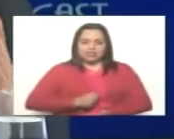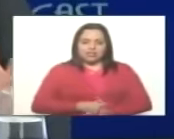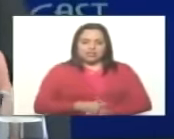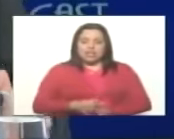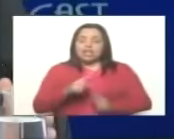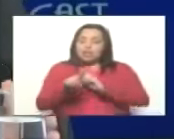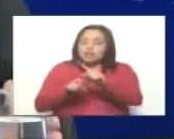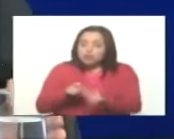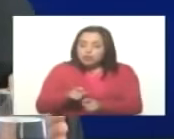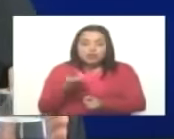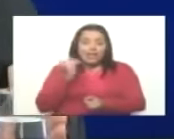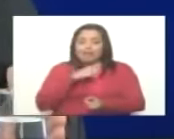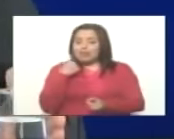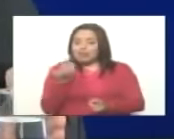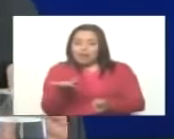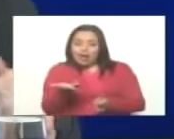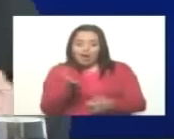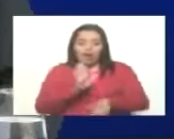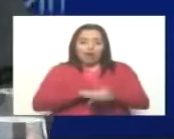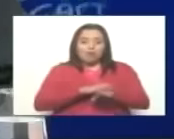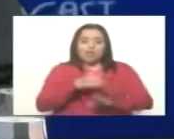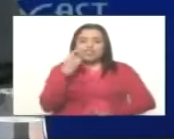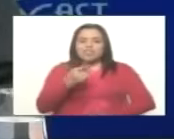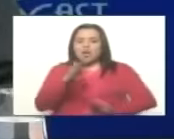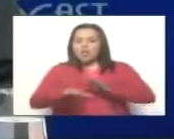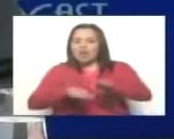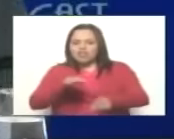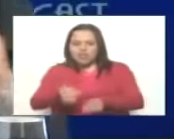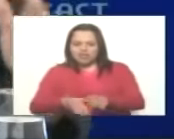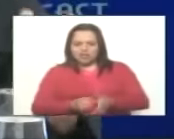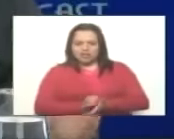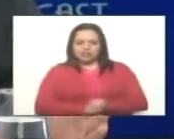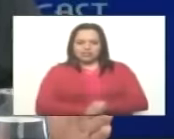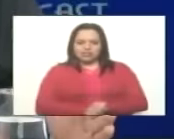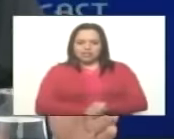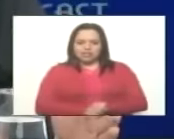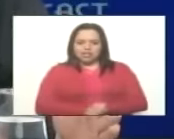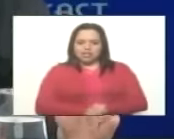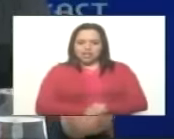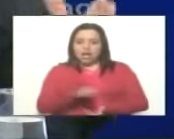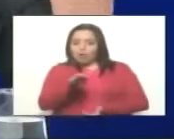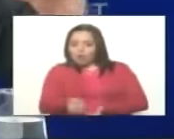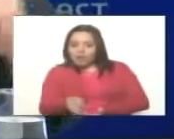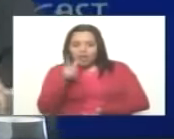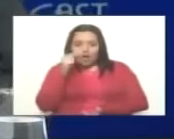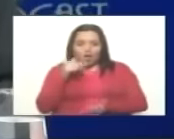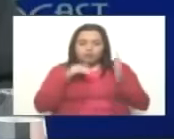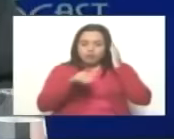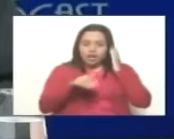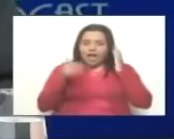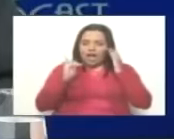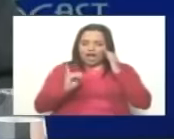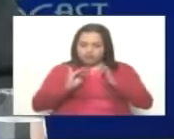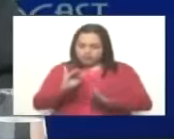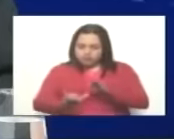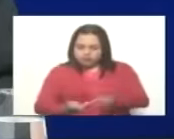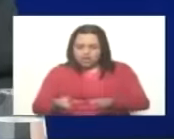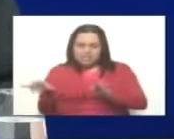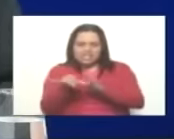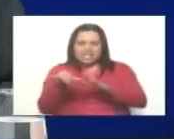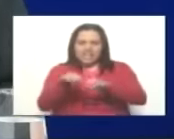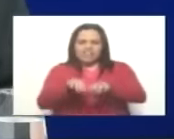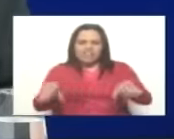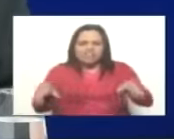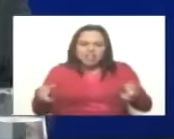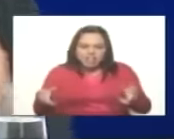raspados. Fíjate, decían que las huellas, bueno, la huella de Cancerbero hacia la ventana. ¿Qué crees tú